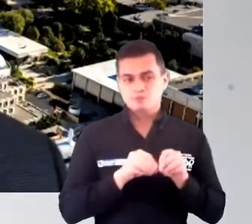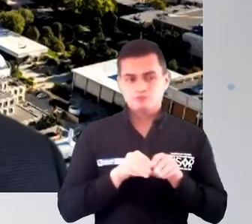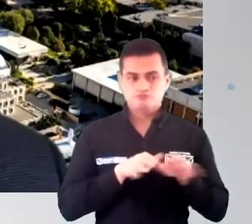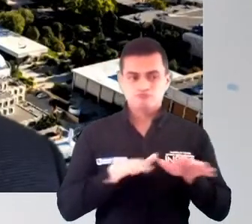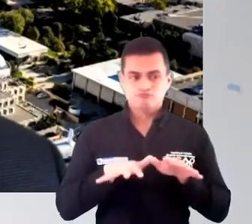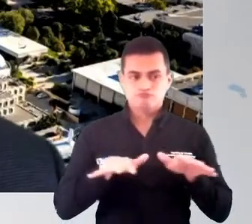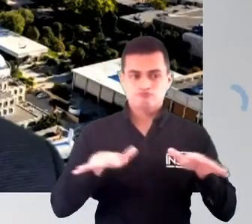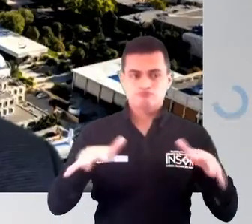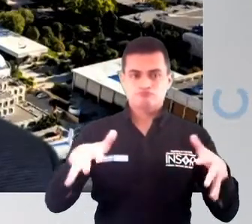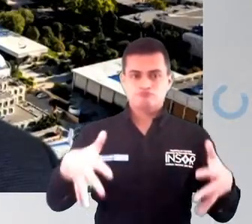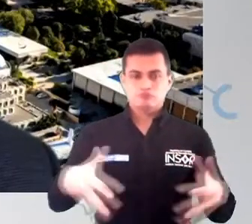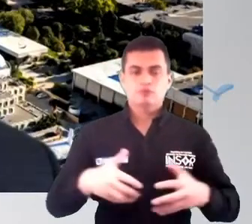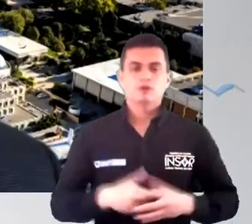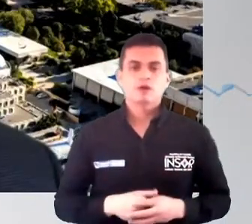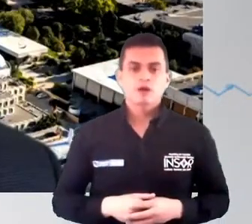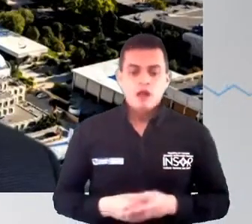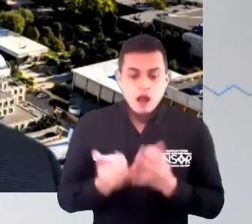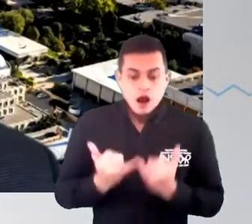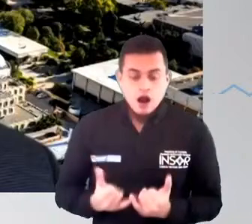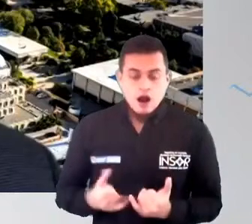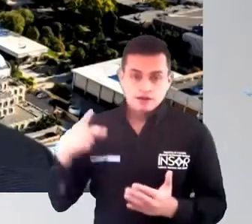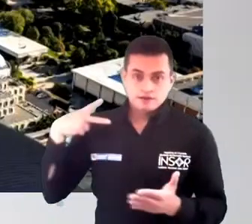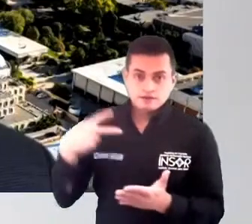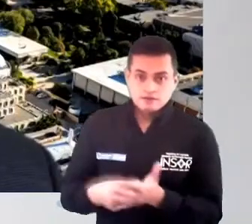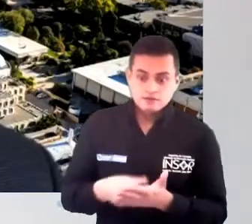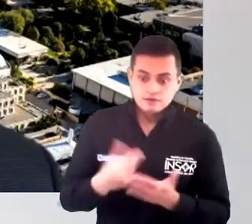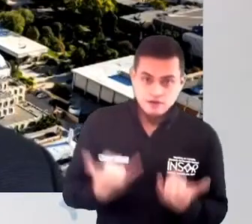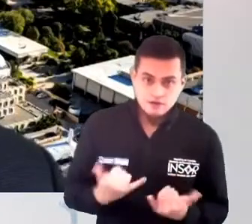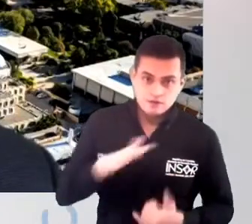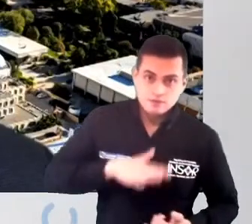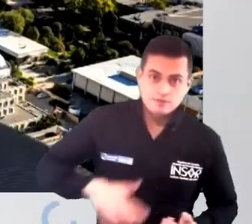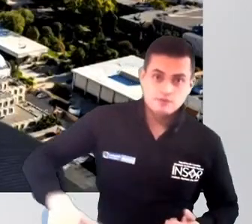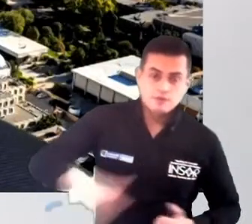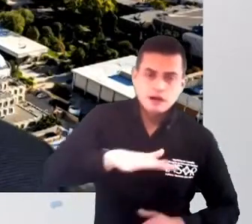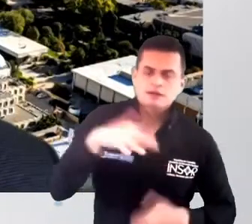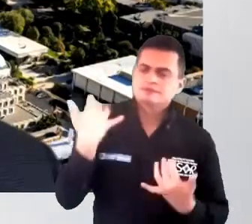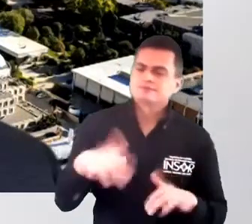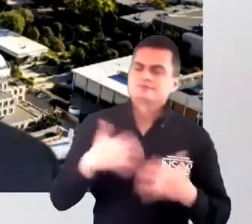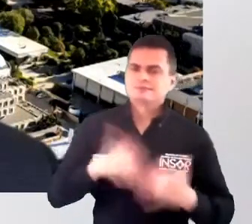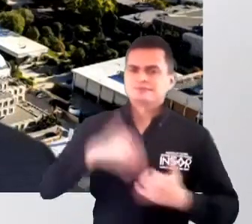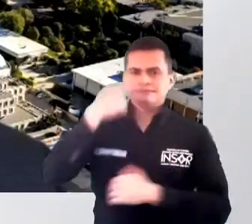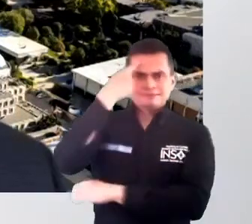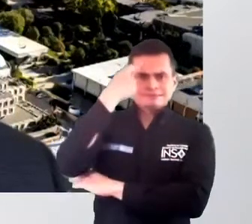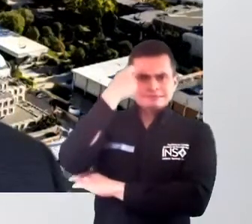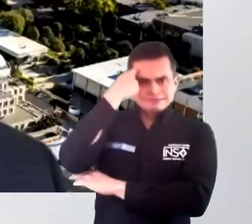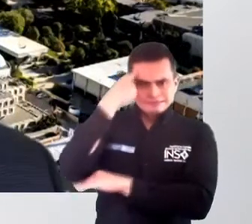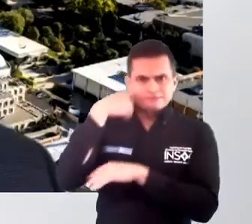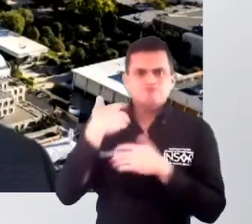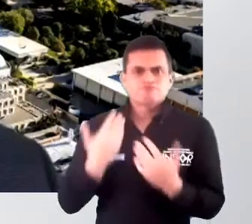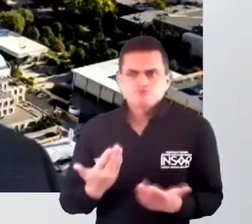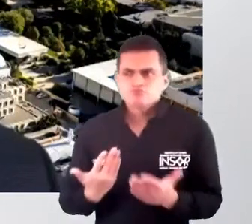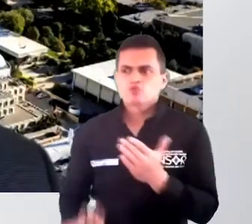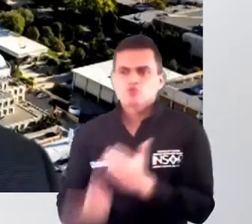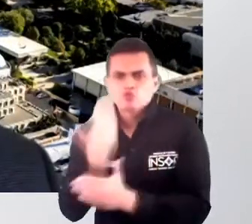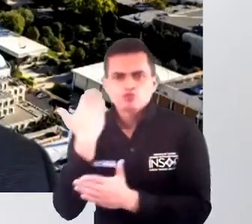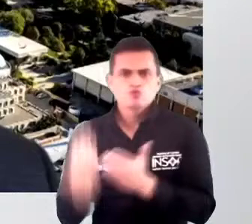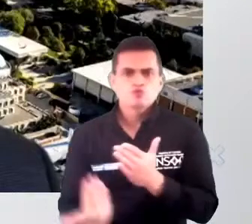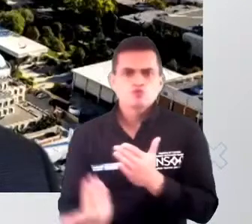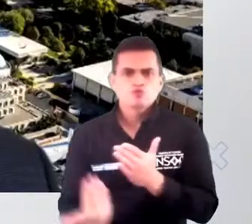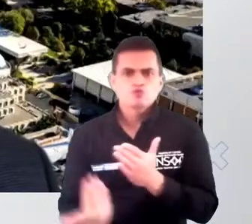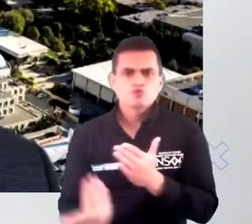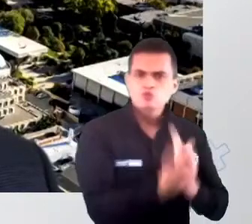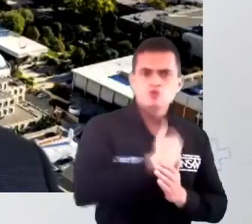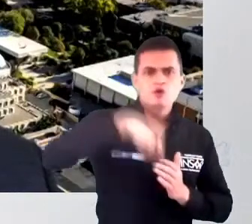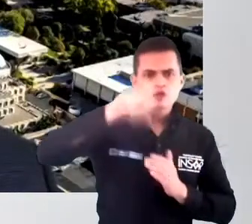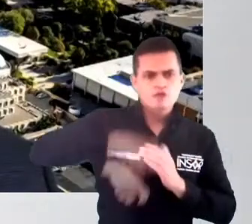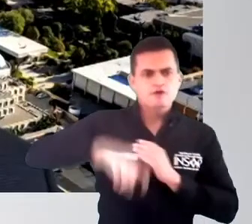a este siglo es muy desafiante. Hay muchas cosas nuevas que debemos aprender. Por lo tanto, me siento